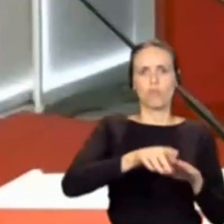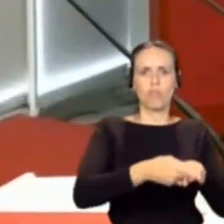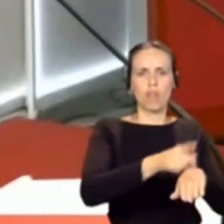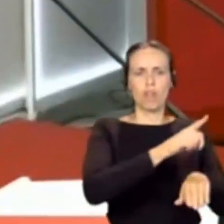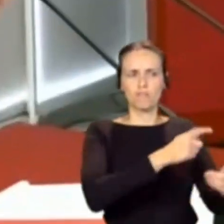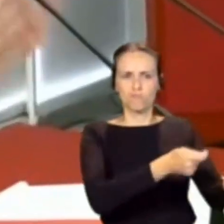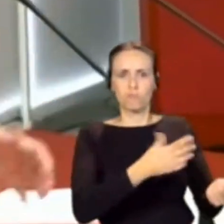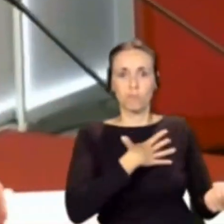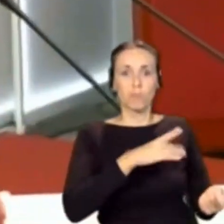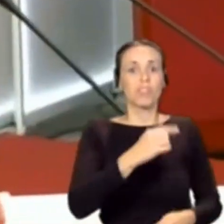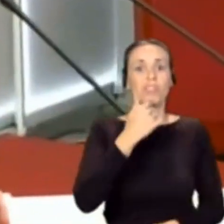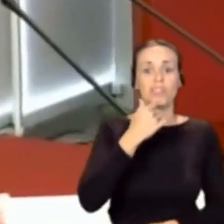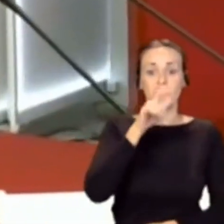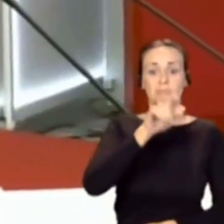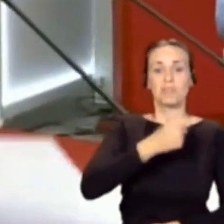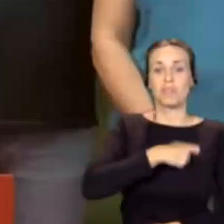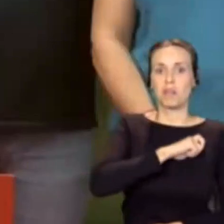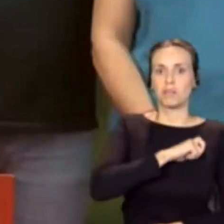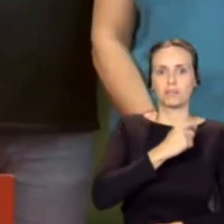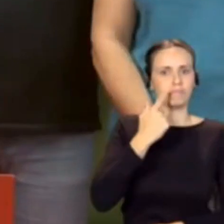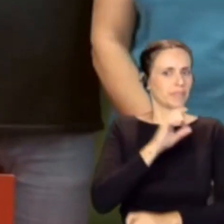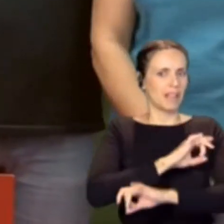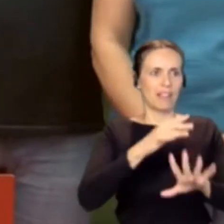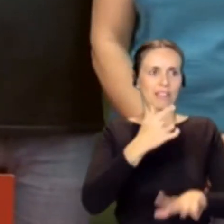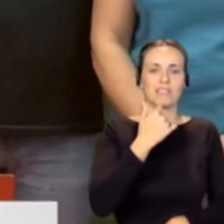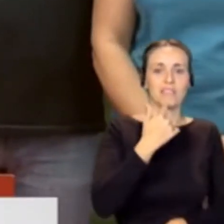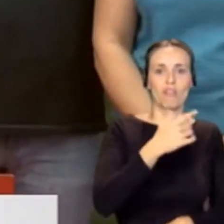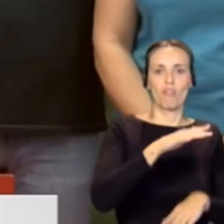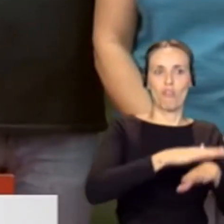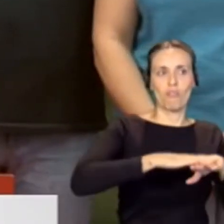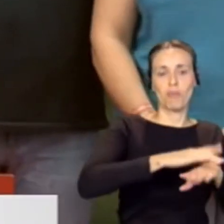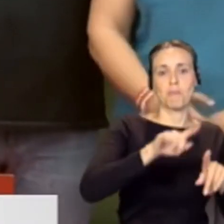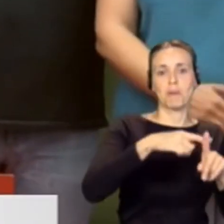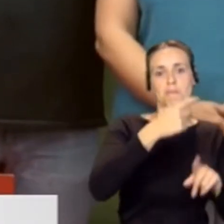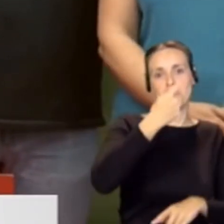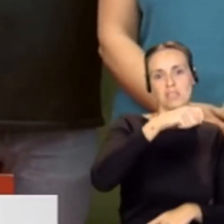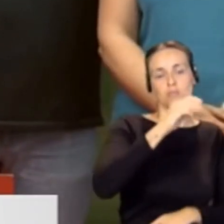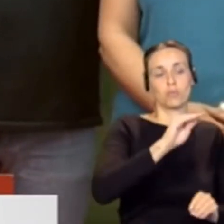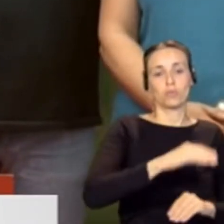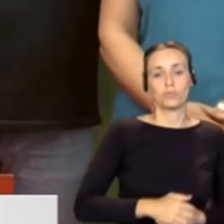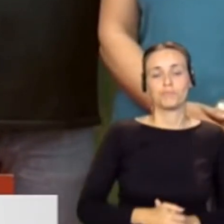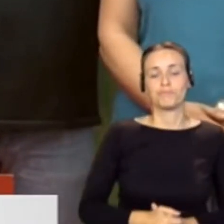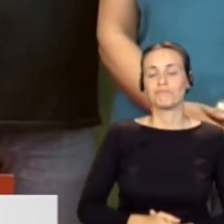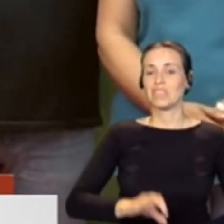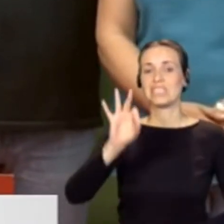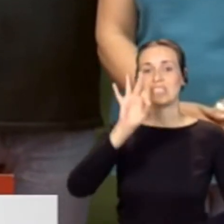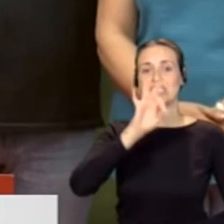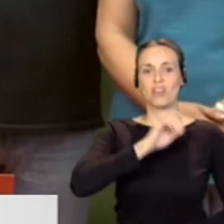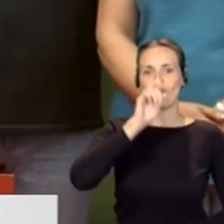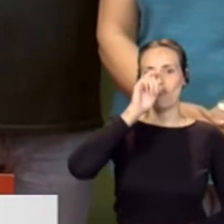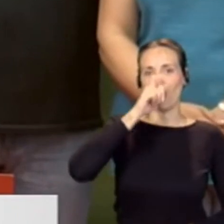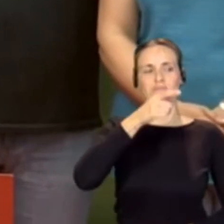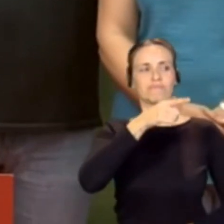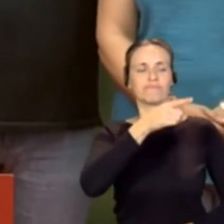un respaldo claro al gobierno y a su presidente. El señor Feijóo se ha empeñado en plantear estas elecciones